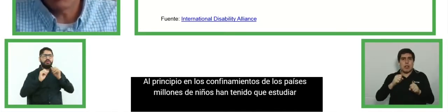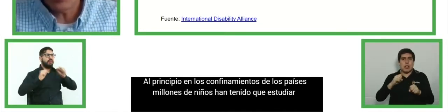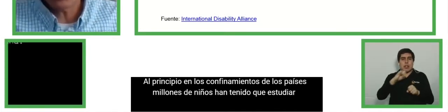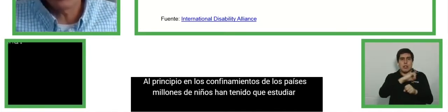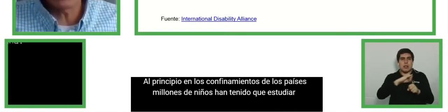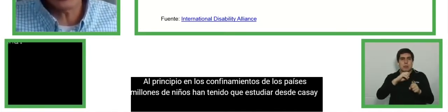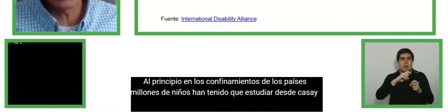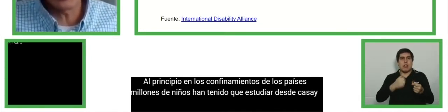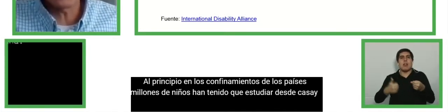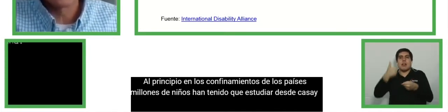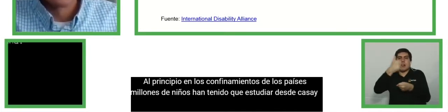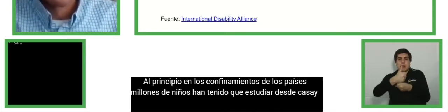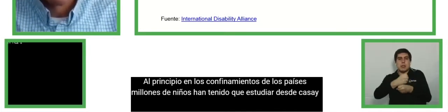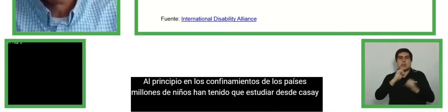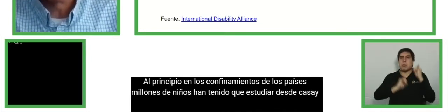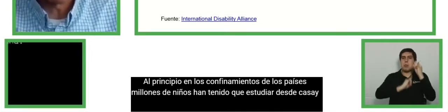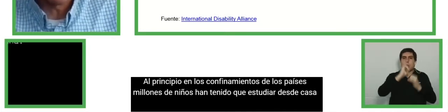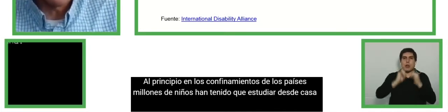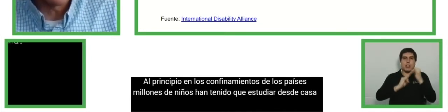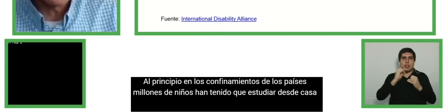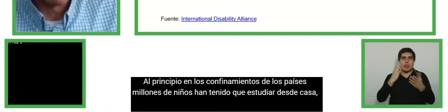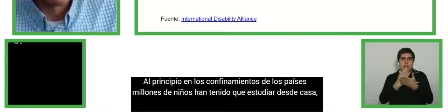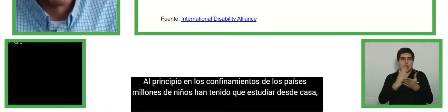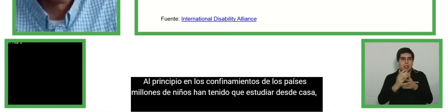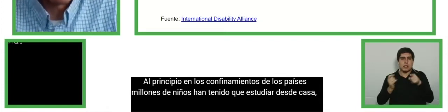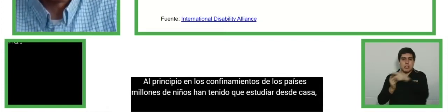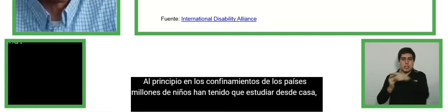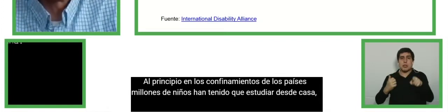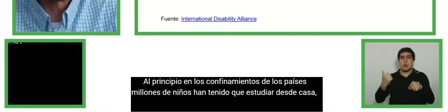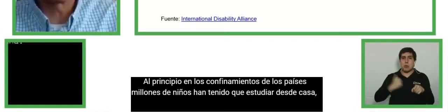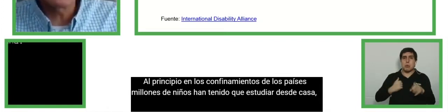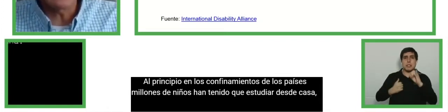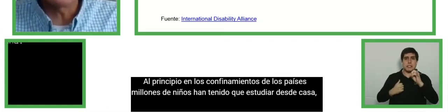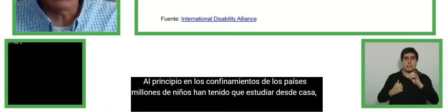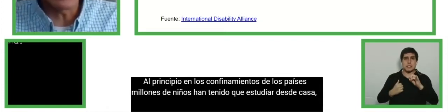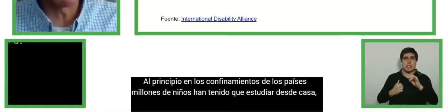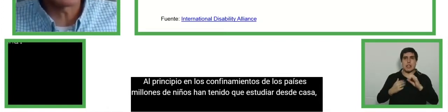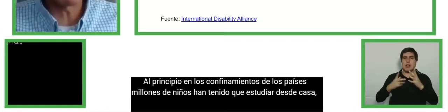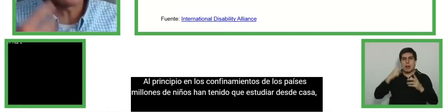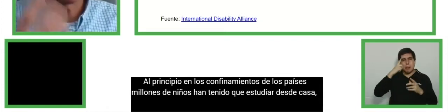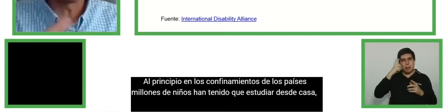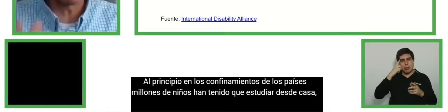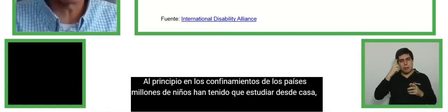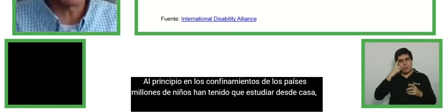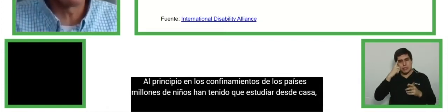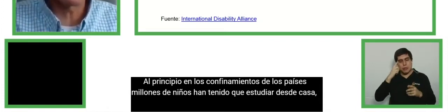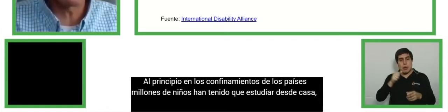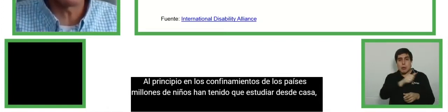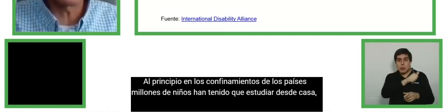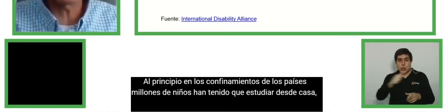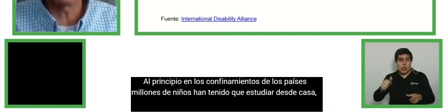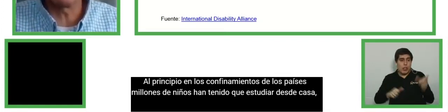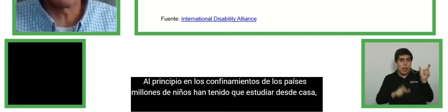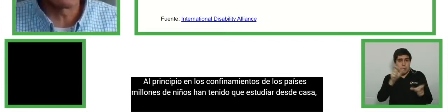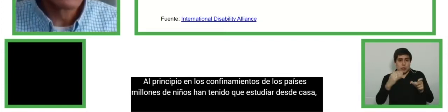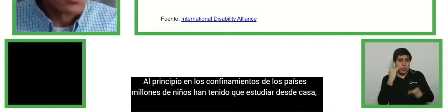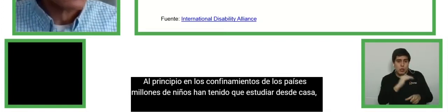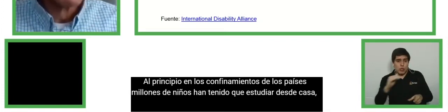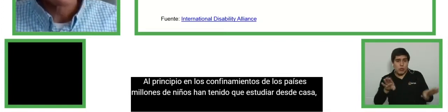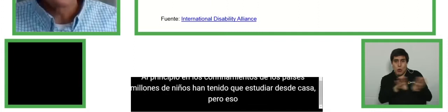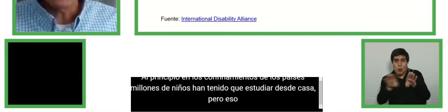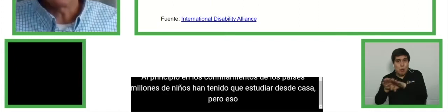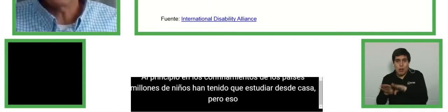medios telemáticos, medios digitales, pues lo han podido hacer. Pero claro, eso no es válido realmente para todos los alumnos, como bien sabemos,